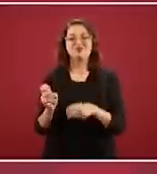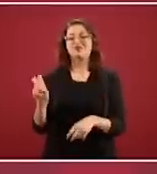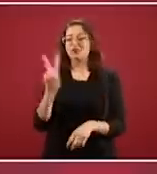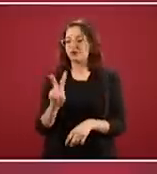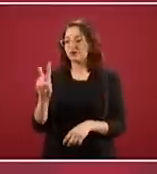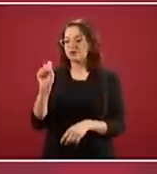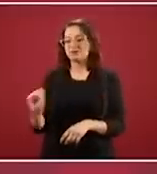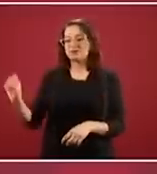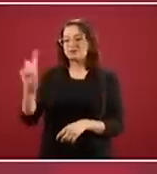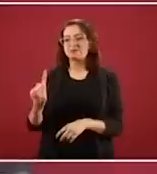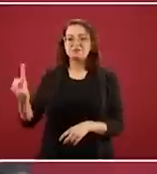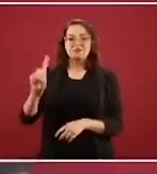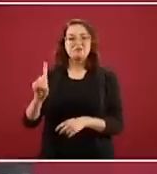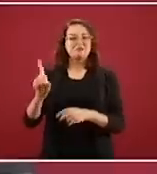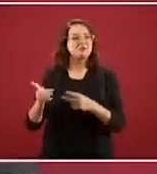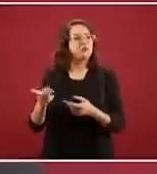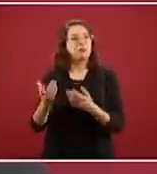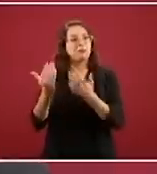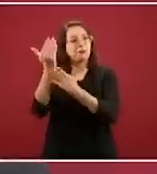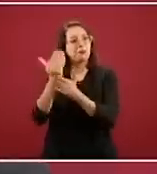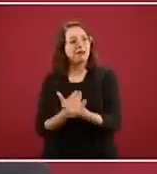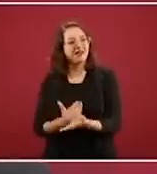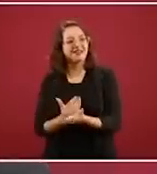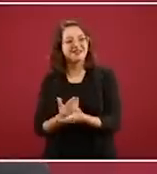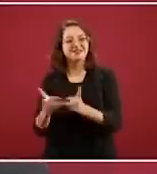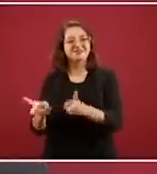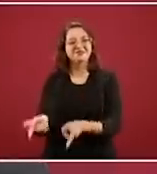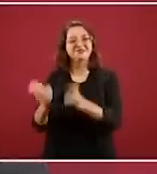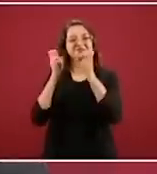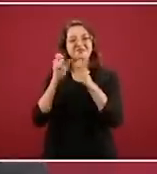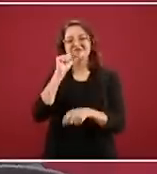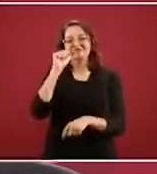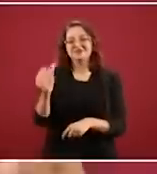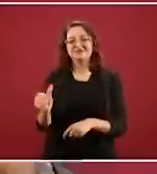viernes, sábado y domingo bajaba.